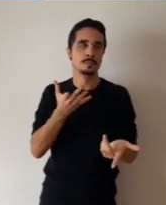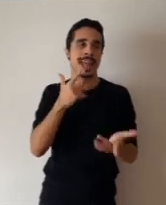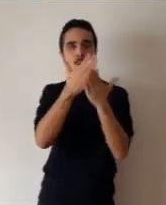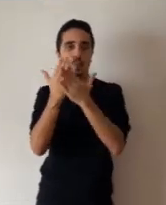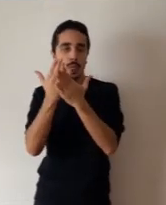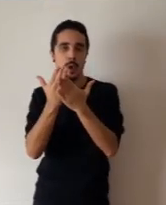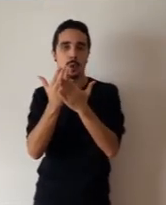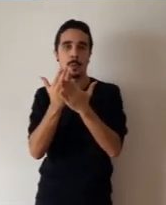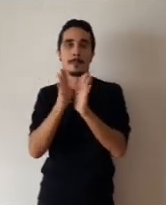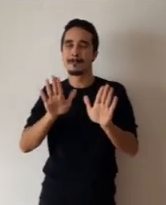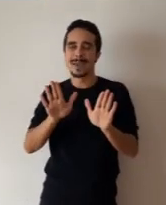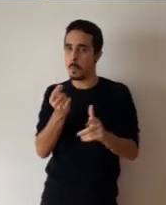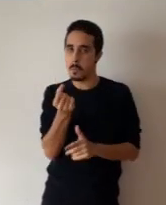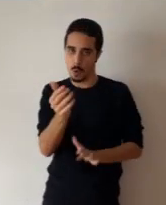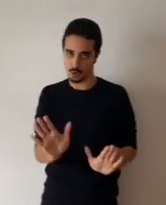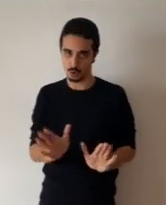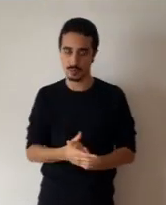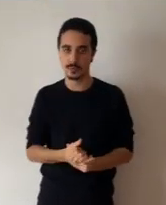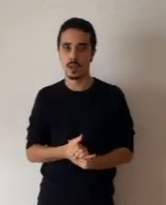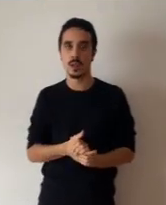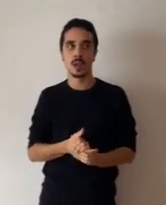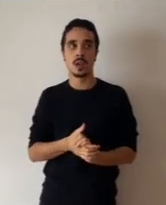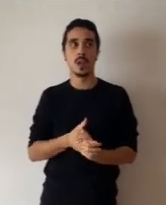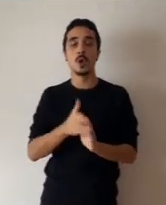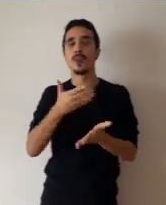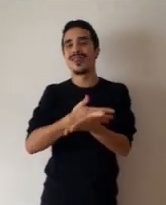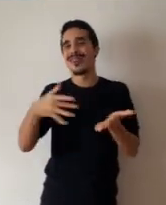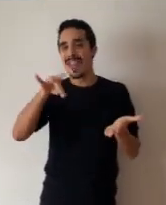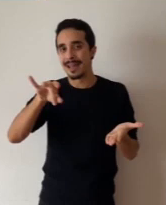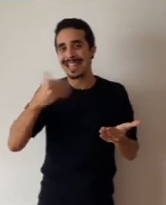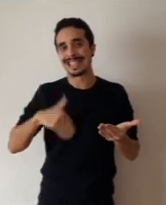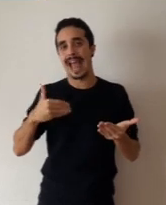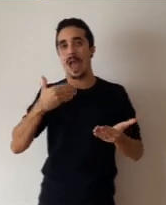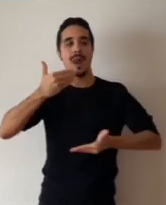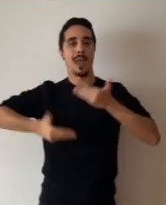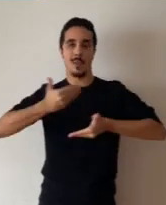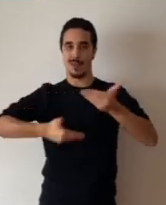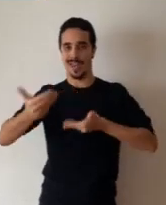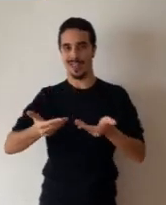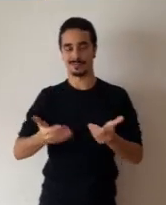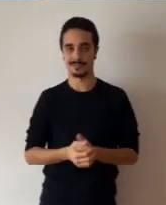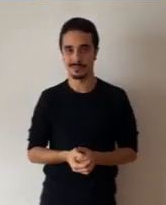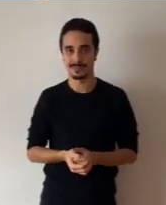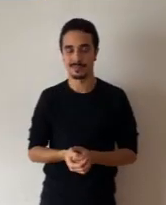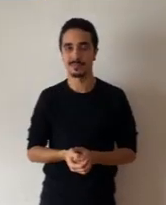bueno, se han hecho algún estudio, pero yo creo que pocos en personas con una diabetes ya